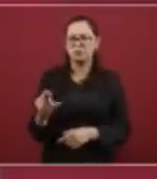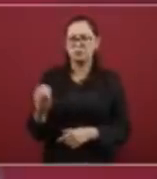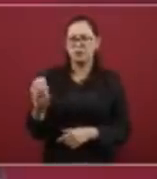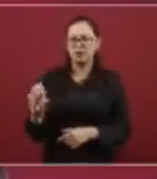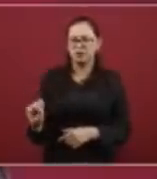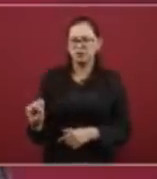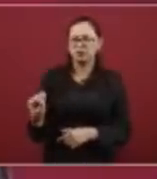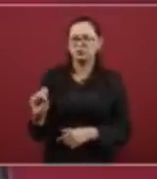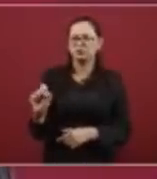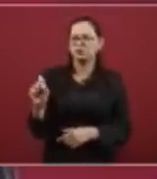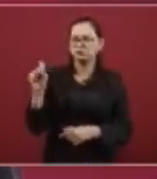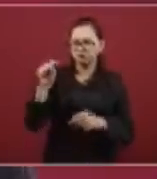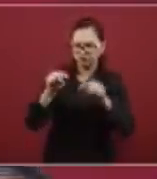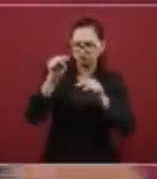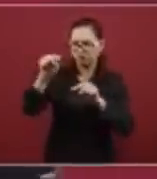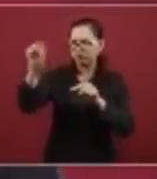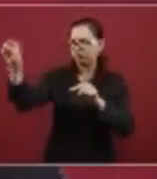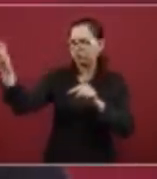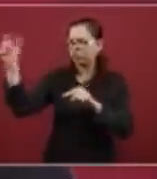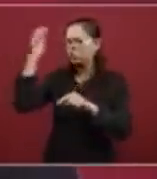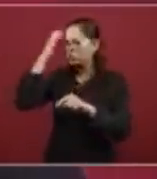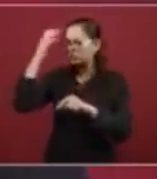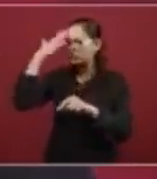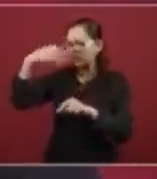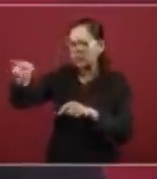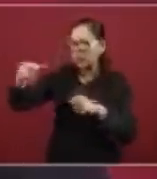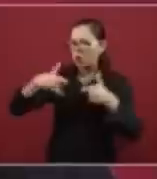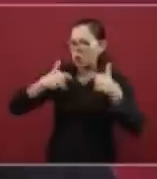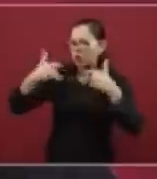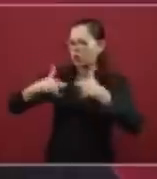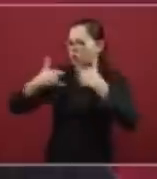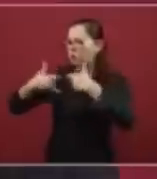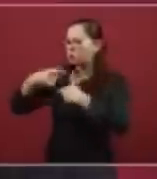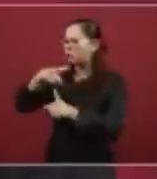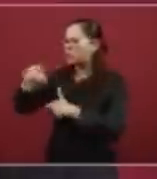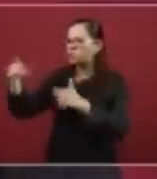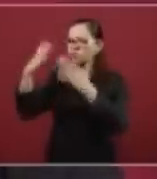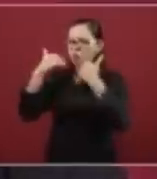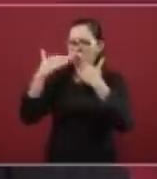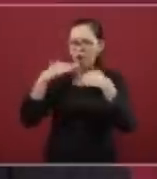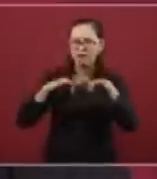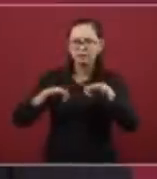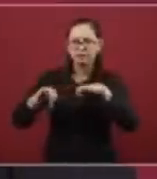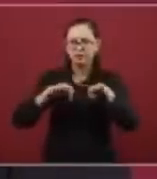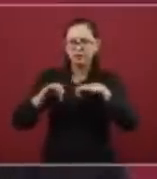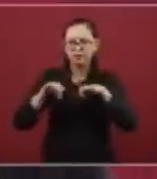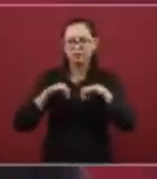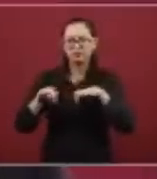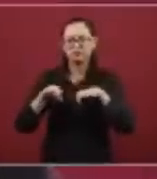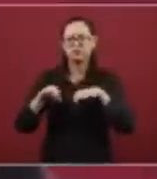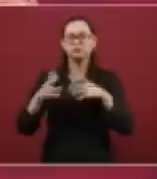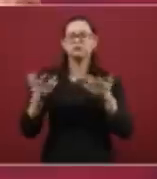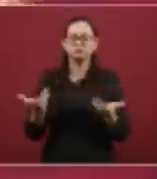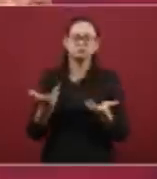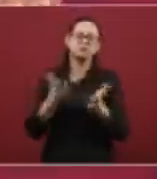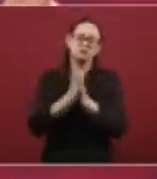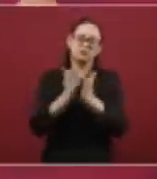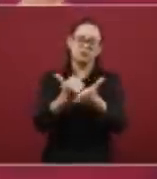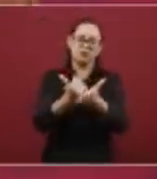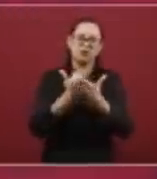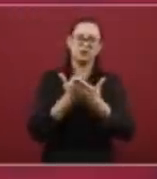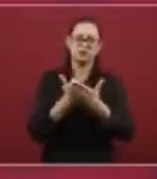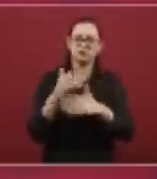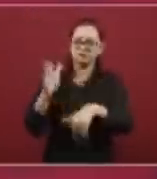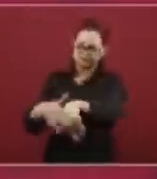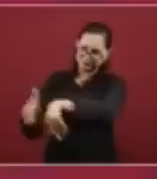barrios, que no tienen actividad, que no tienen trabajo, que nos ayuden, que